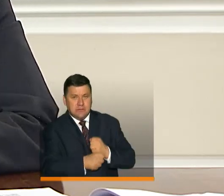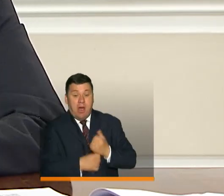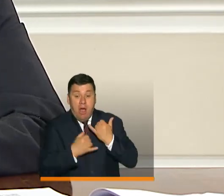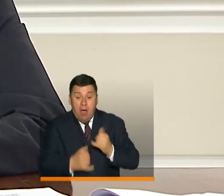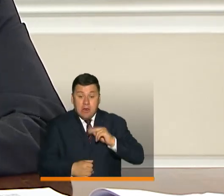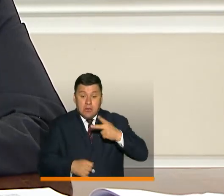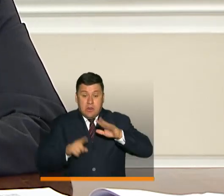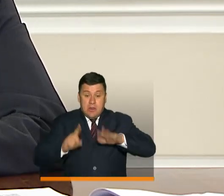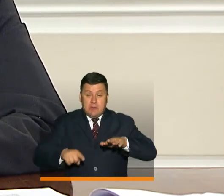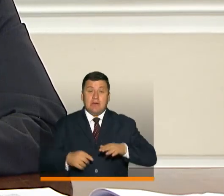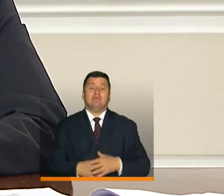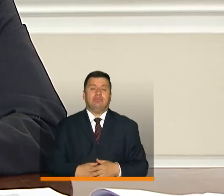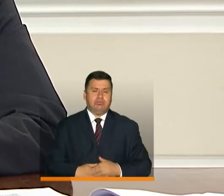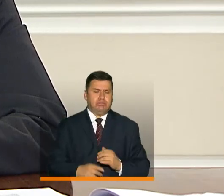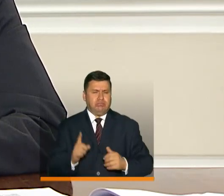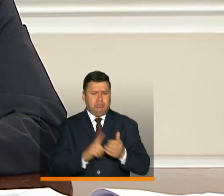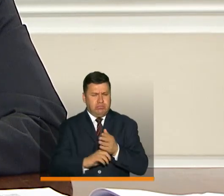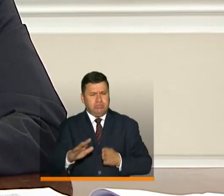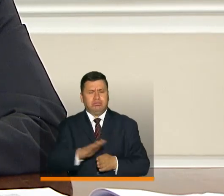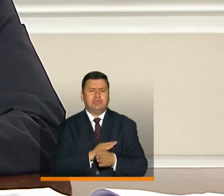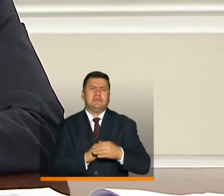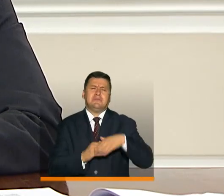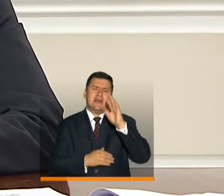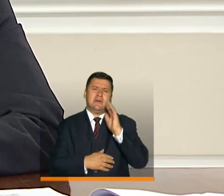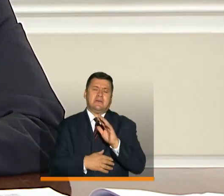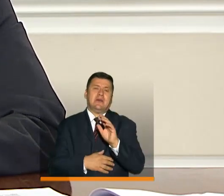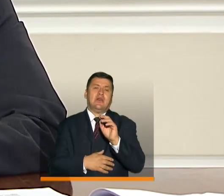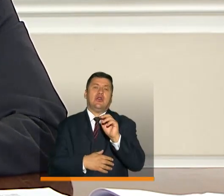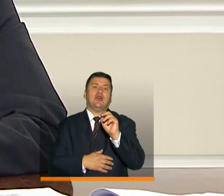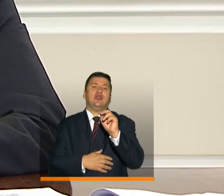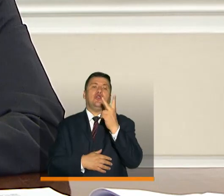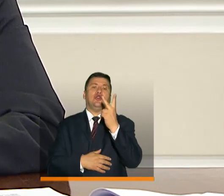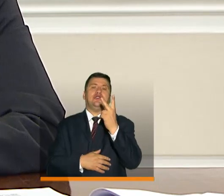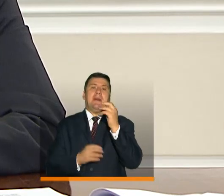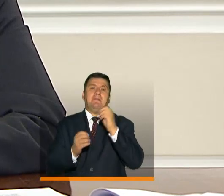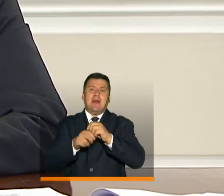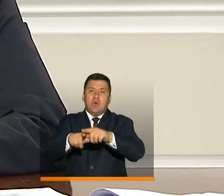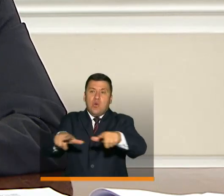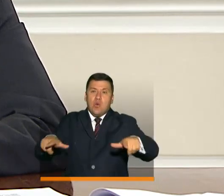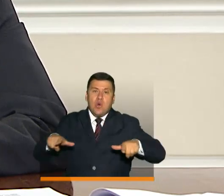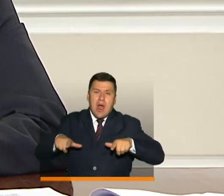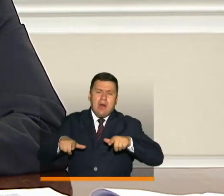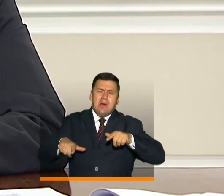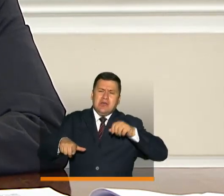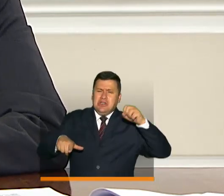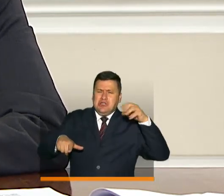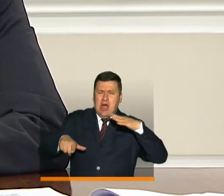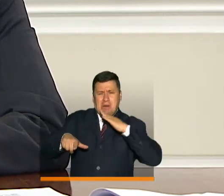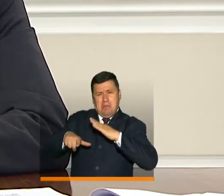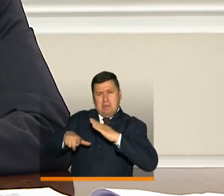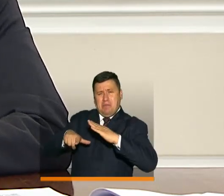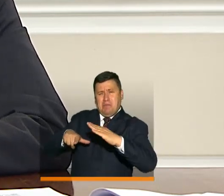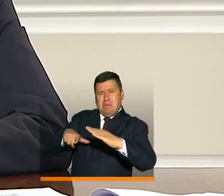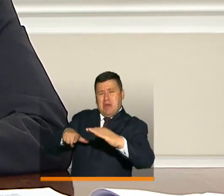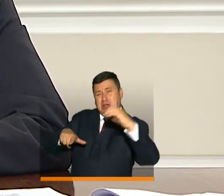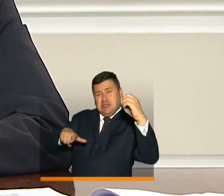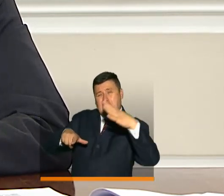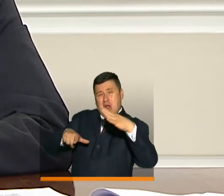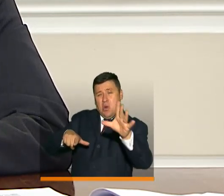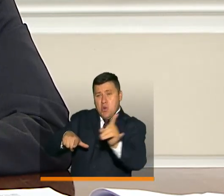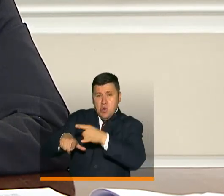semestre, presidente, van a entrar más de 12 granjas solares con una capacidad instalada de cerca